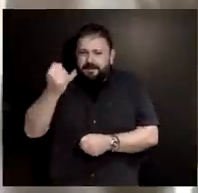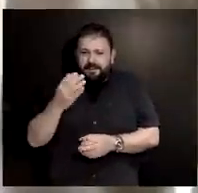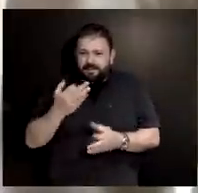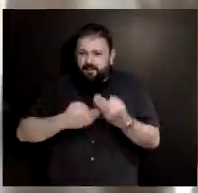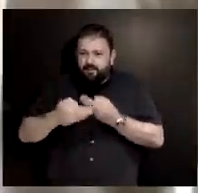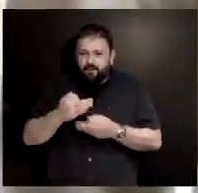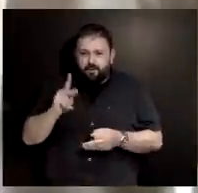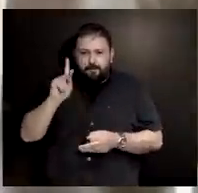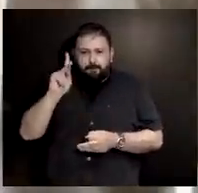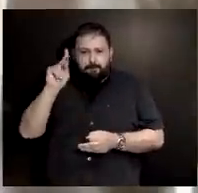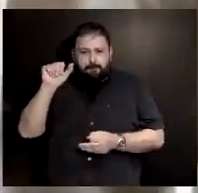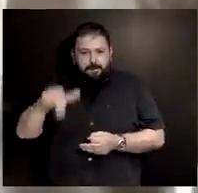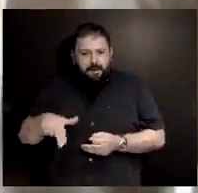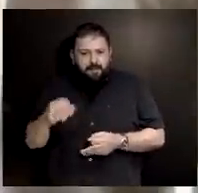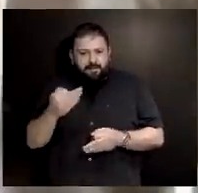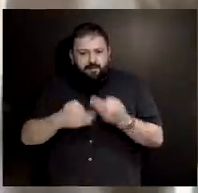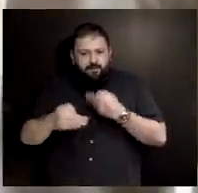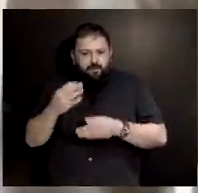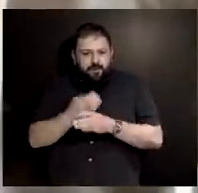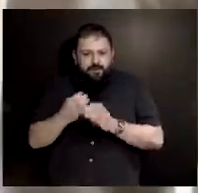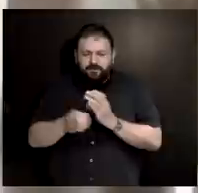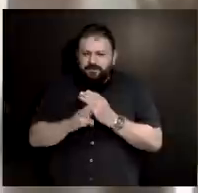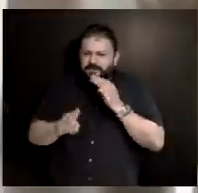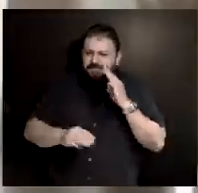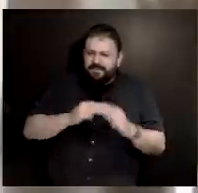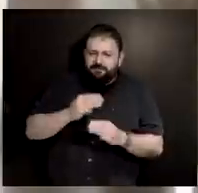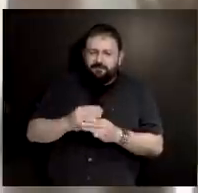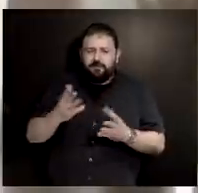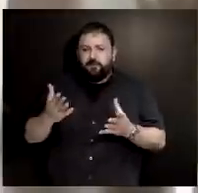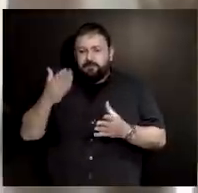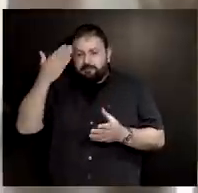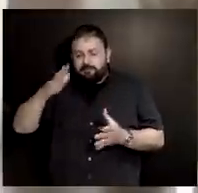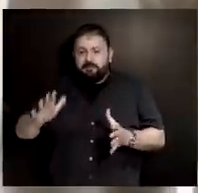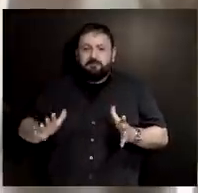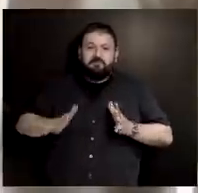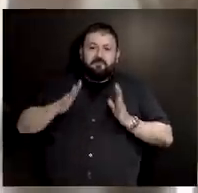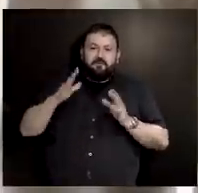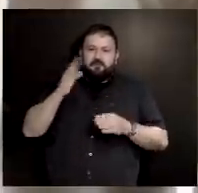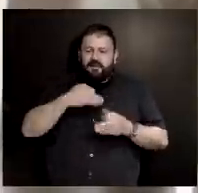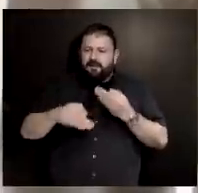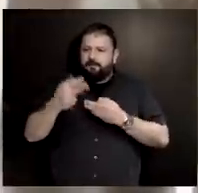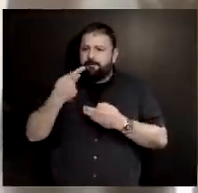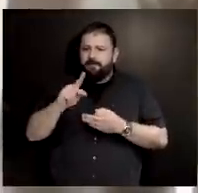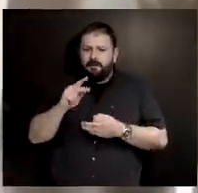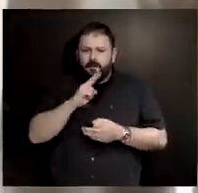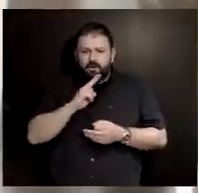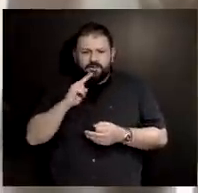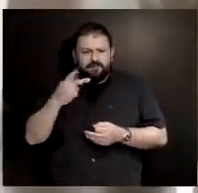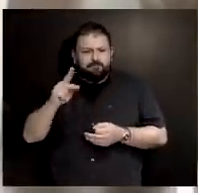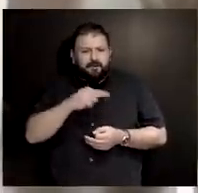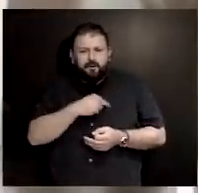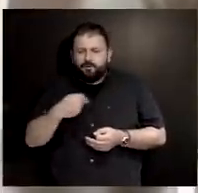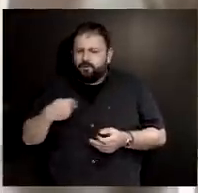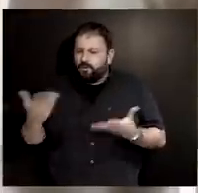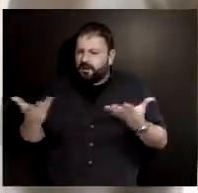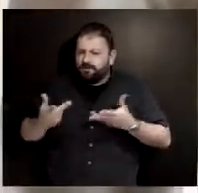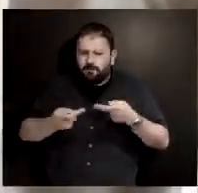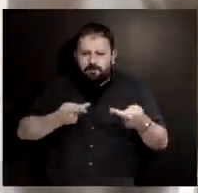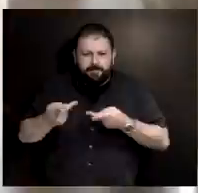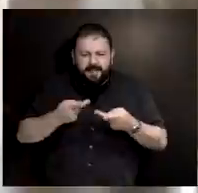año que viene, cuando hoy en el mundo todos son malas noticias y despidos, nosotros estamos planeando lo mejor para OmniLife, así